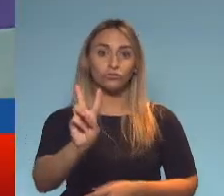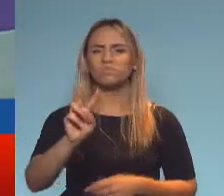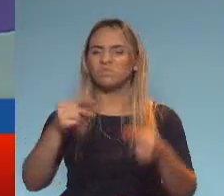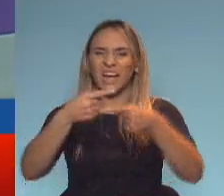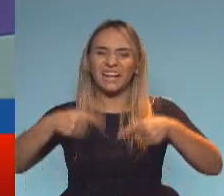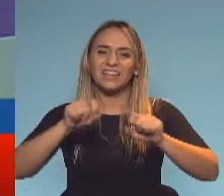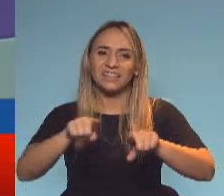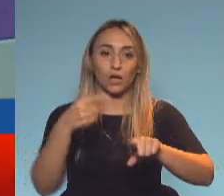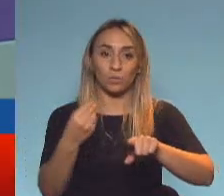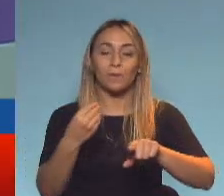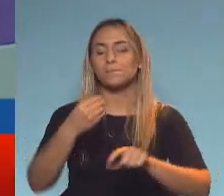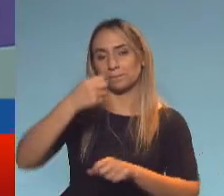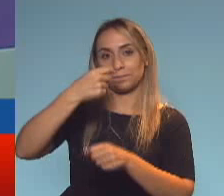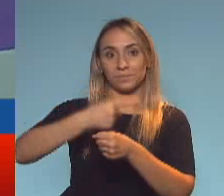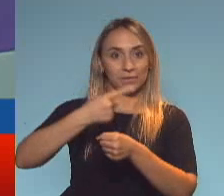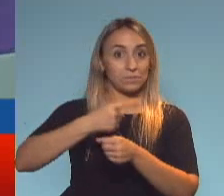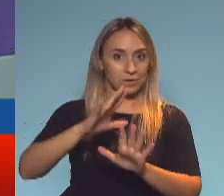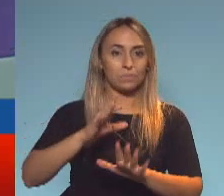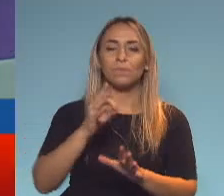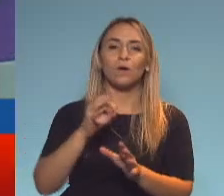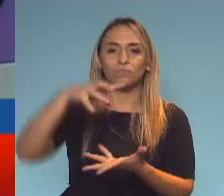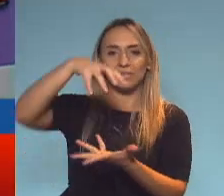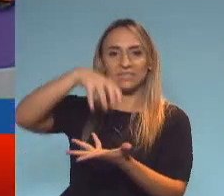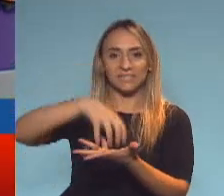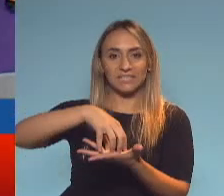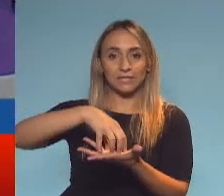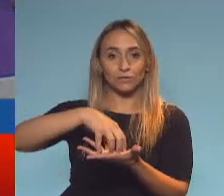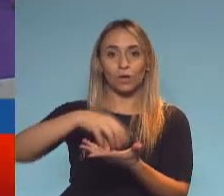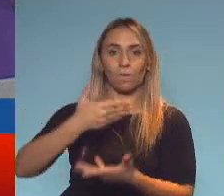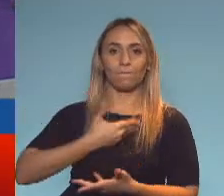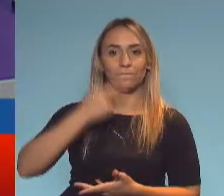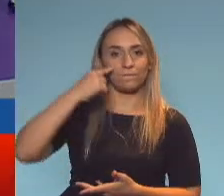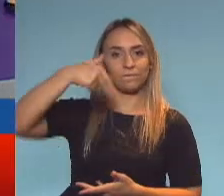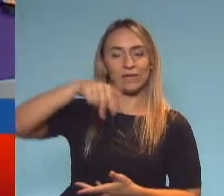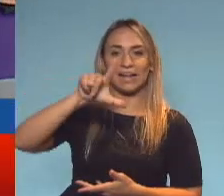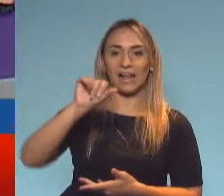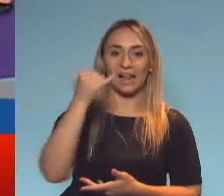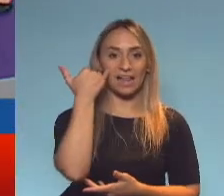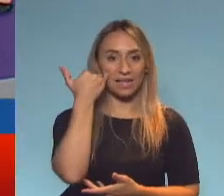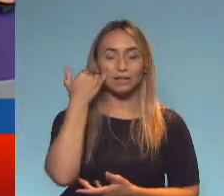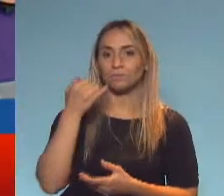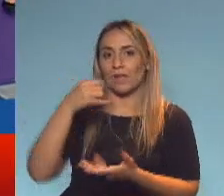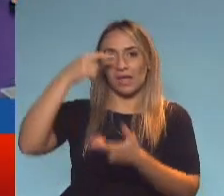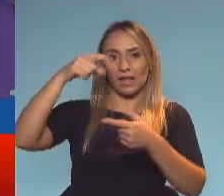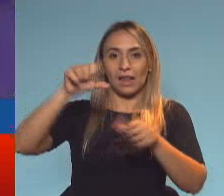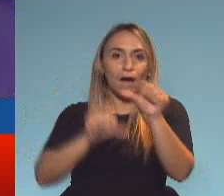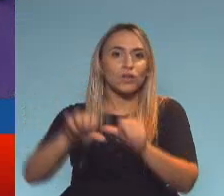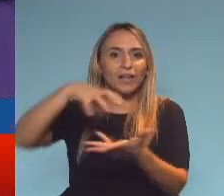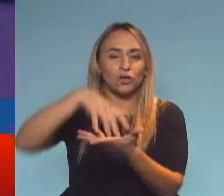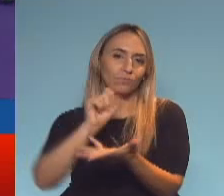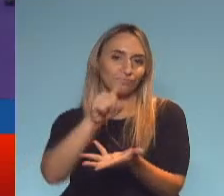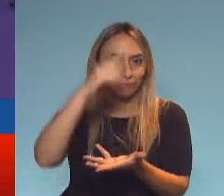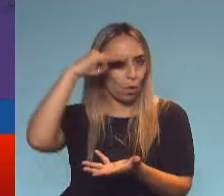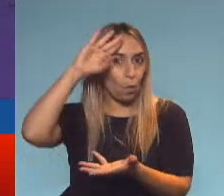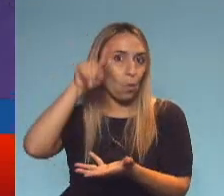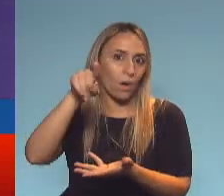En primer lugar, hay que saber que está producida por el Instituto Finlay, que es un instituto, por supuesto, cubano. Estamos hablando,